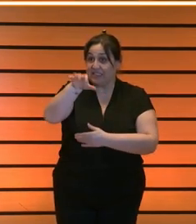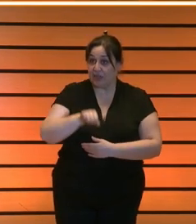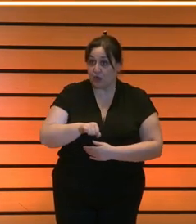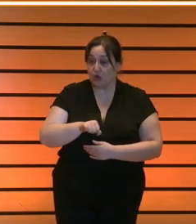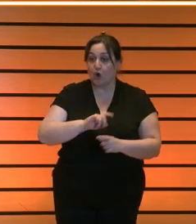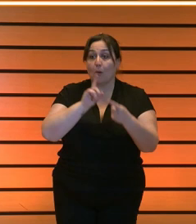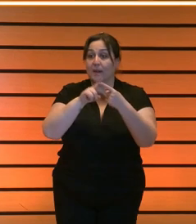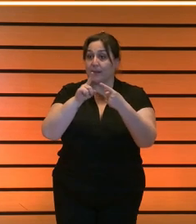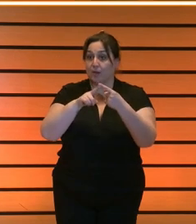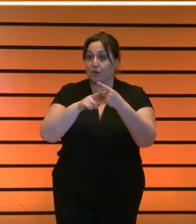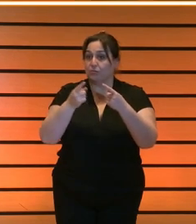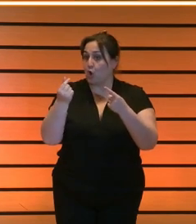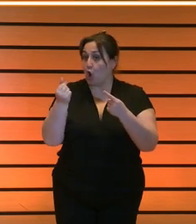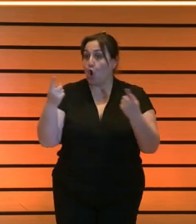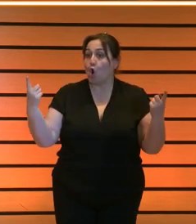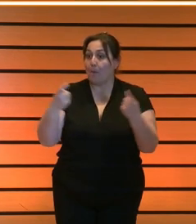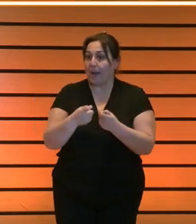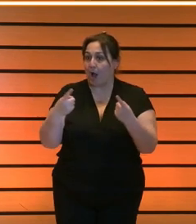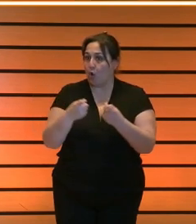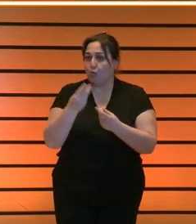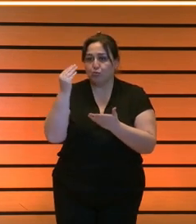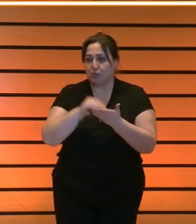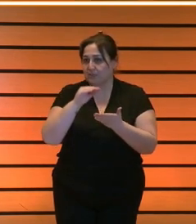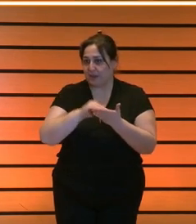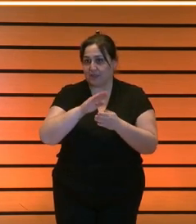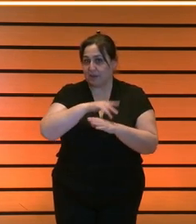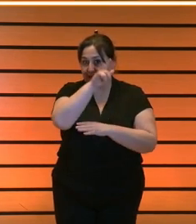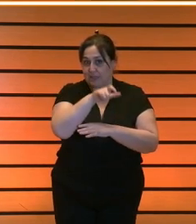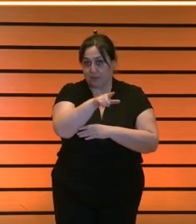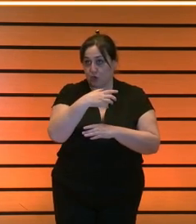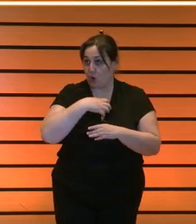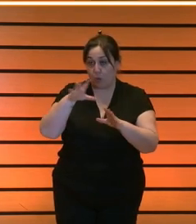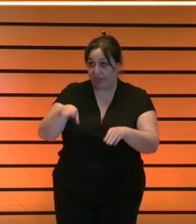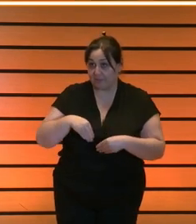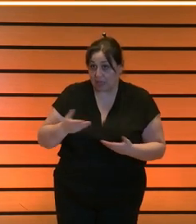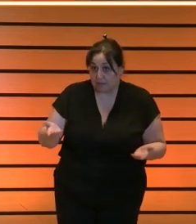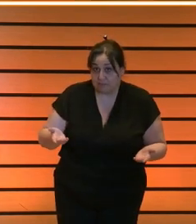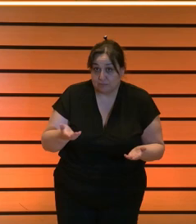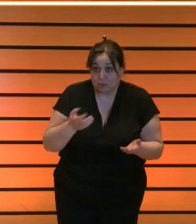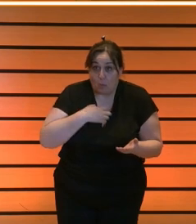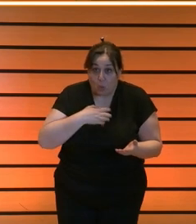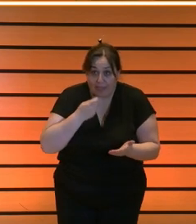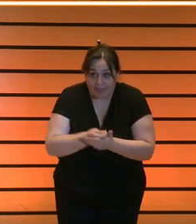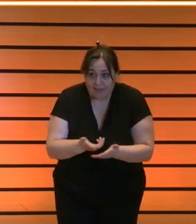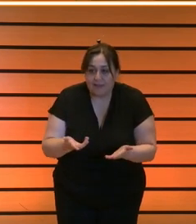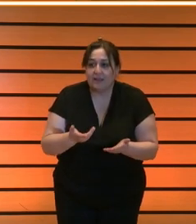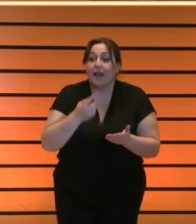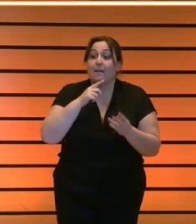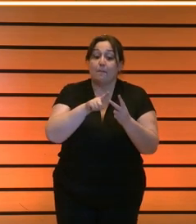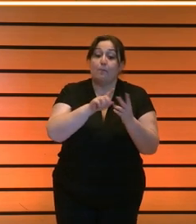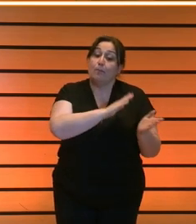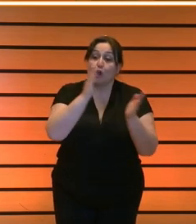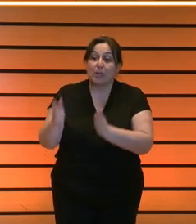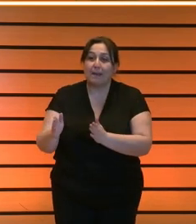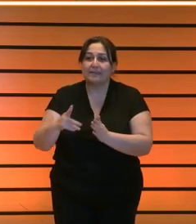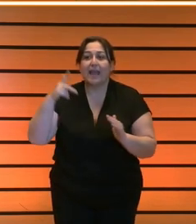genera unos copagos en muchas ocasiones para personas inasumibles y por otro lado evita hacer